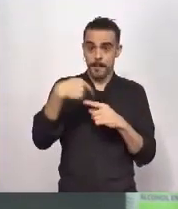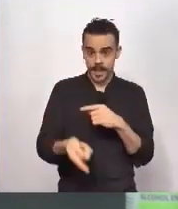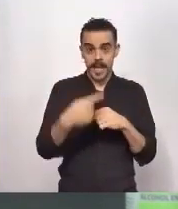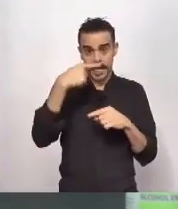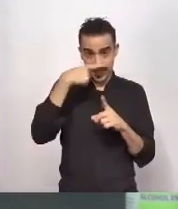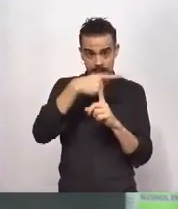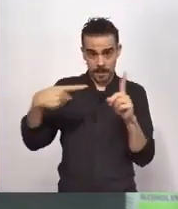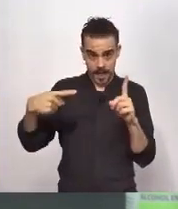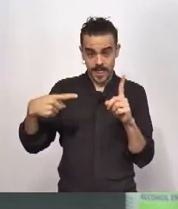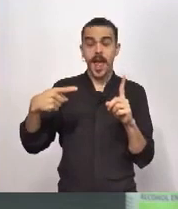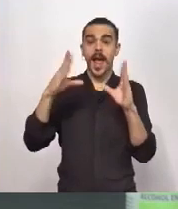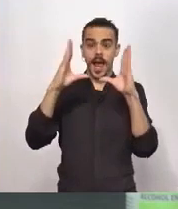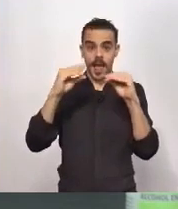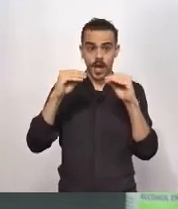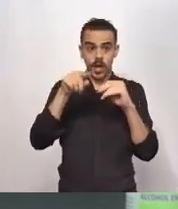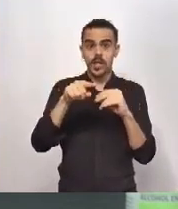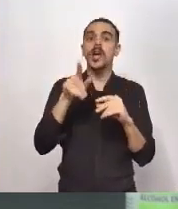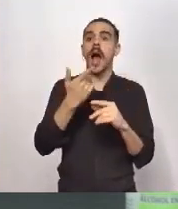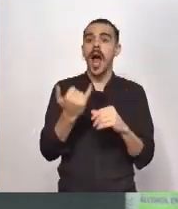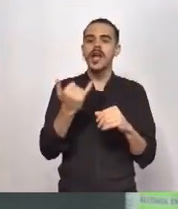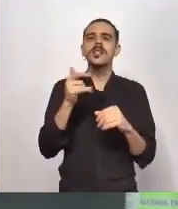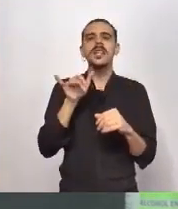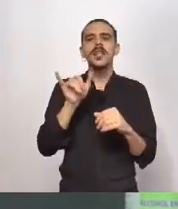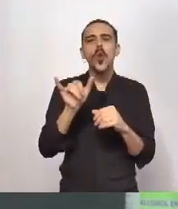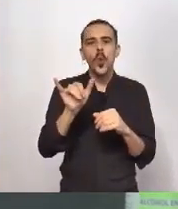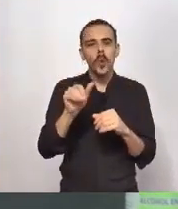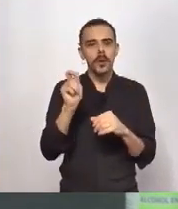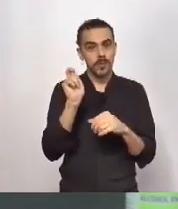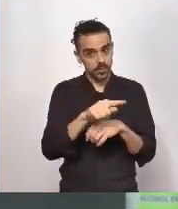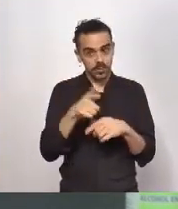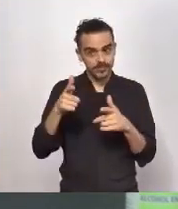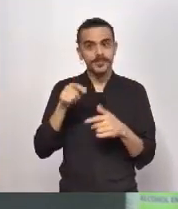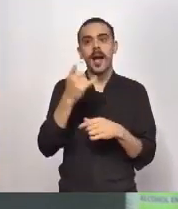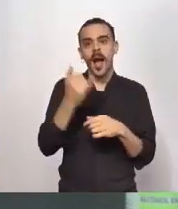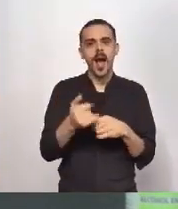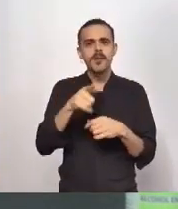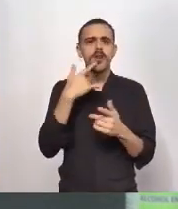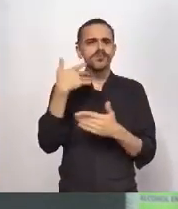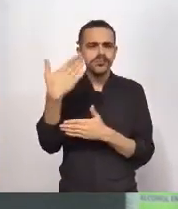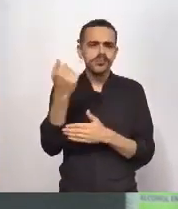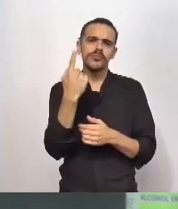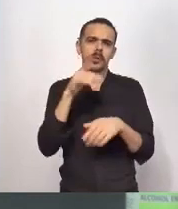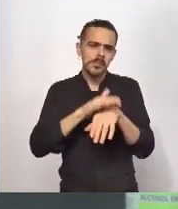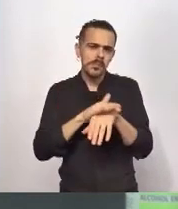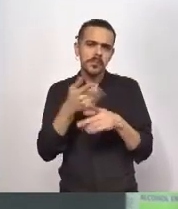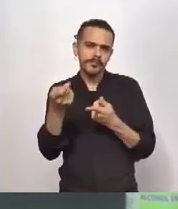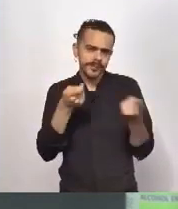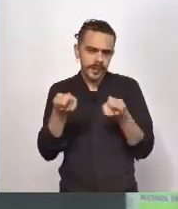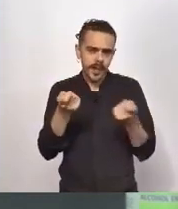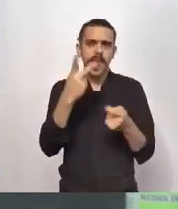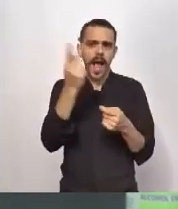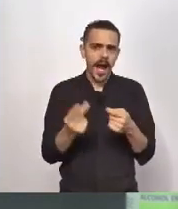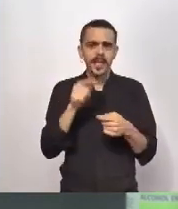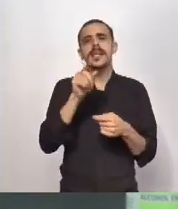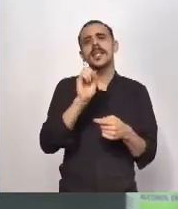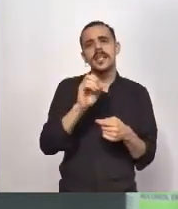por el canal del Museo de Bellas Artes, el canal de YouTube, va a dar una charla la curadora e investigadora de arte Kenena